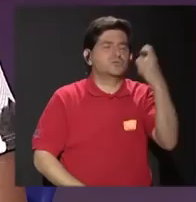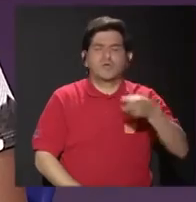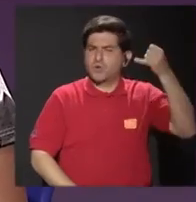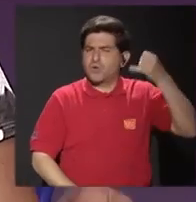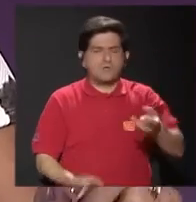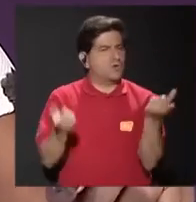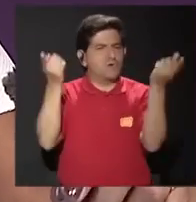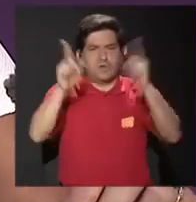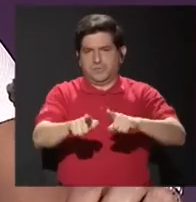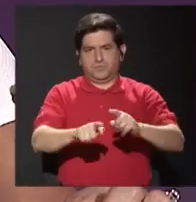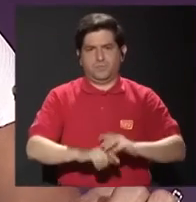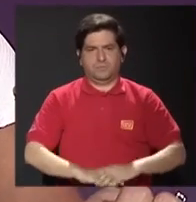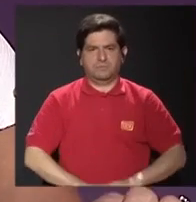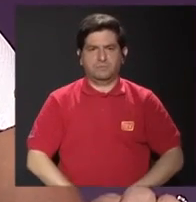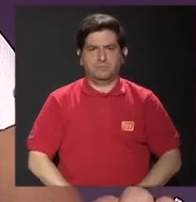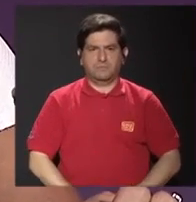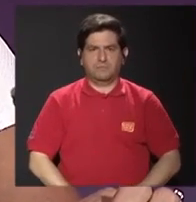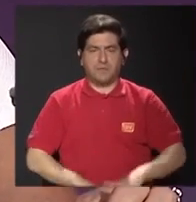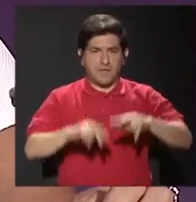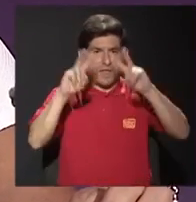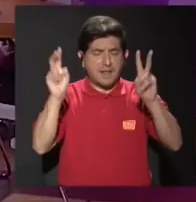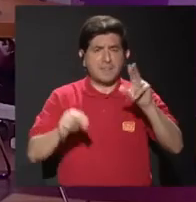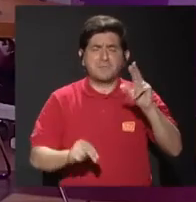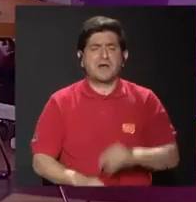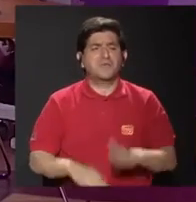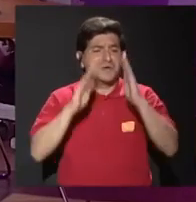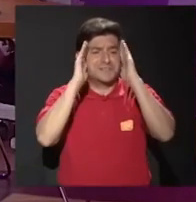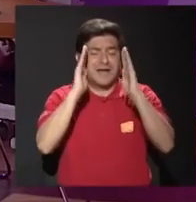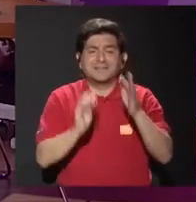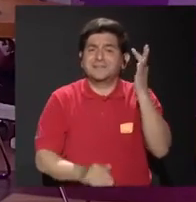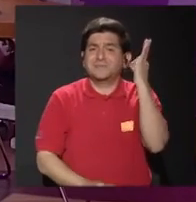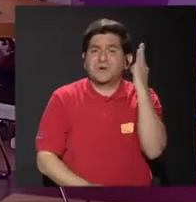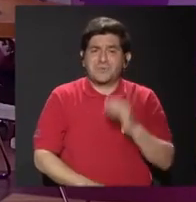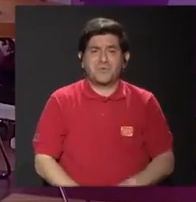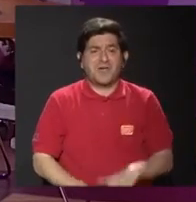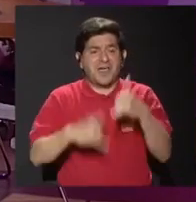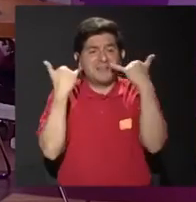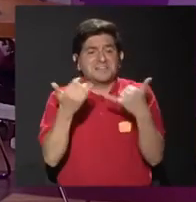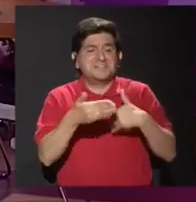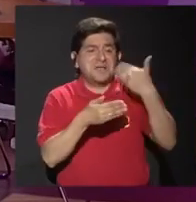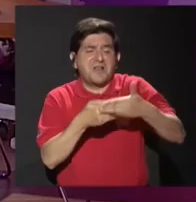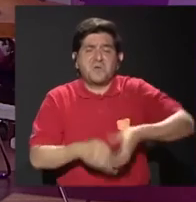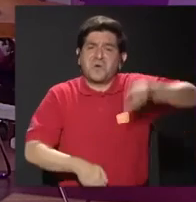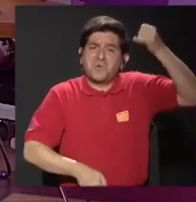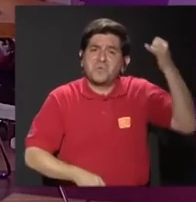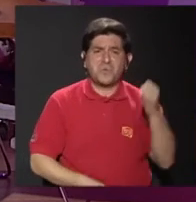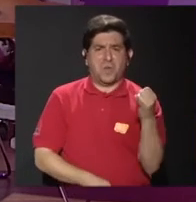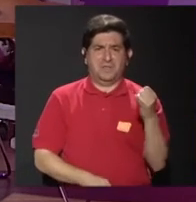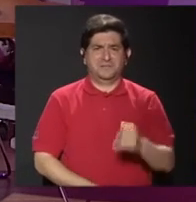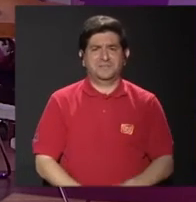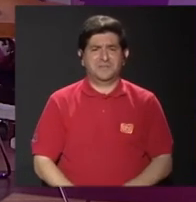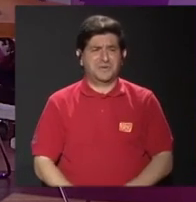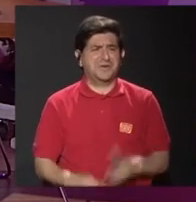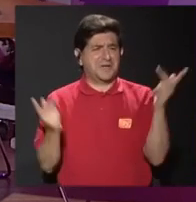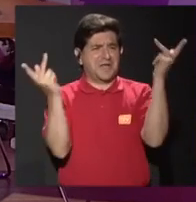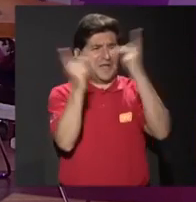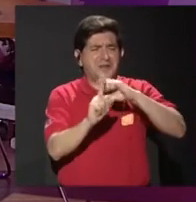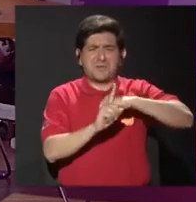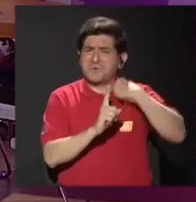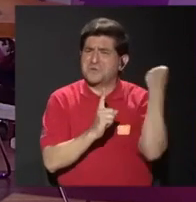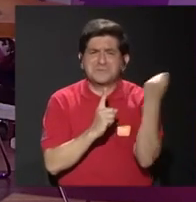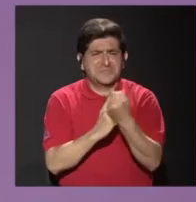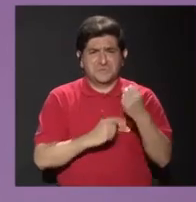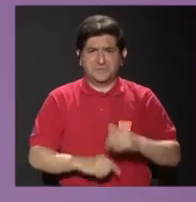o sea realmente el tema no es cómo tratar a las mujeres cuando son violentadas en lo peor que puedan ser